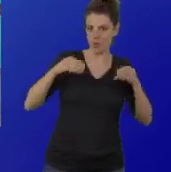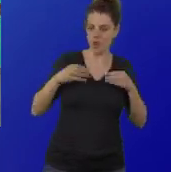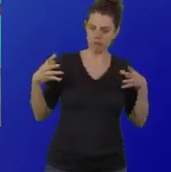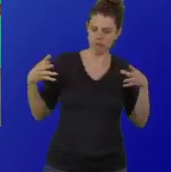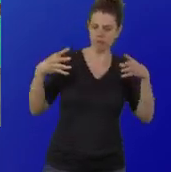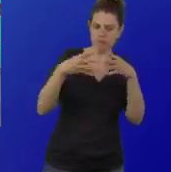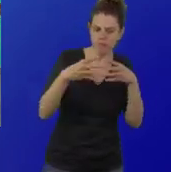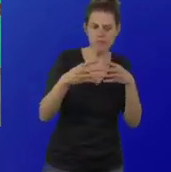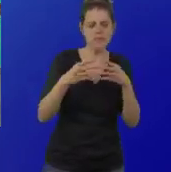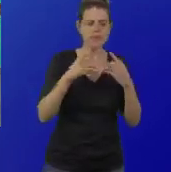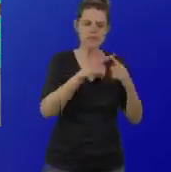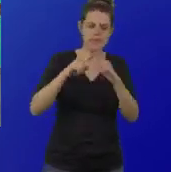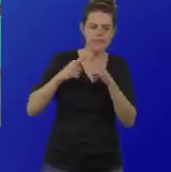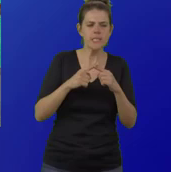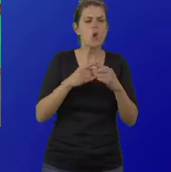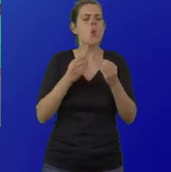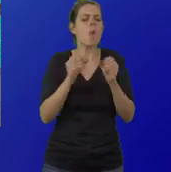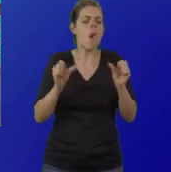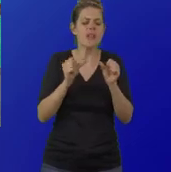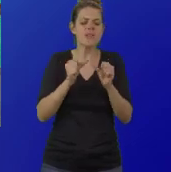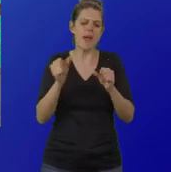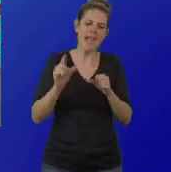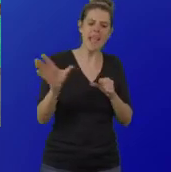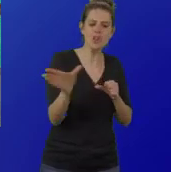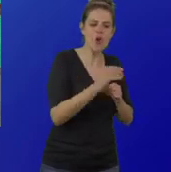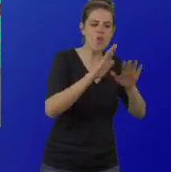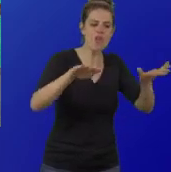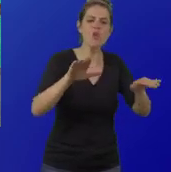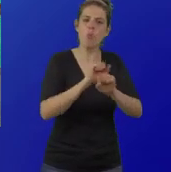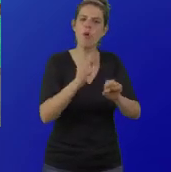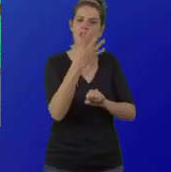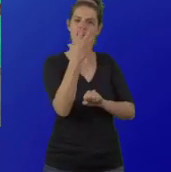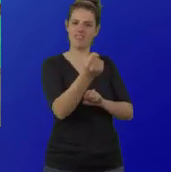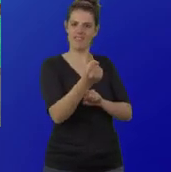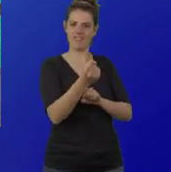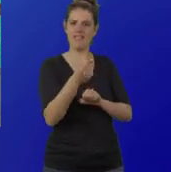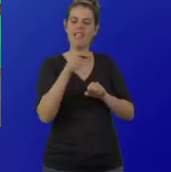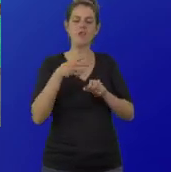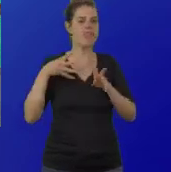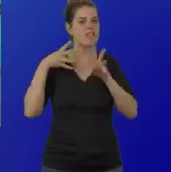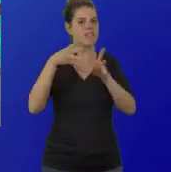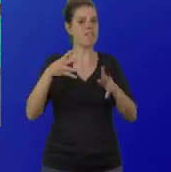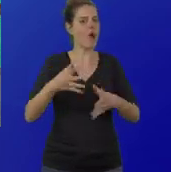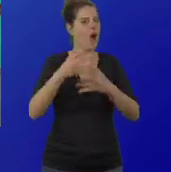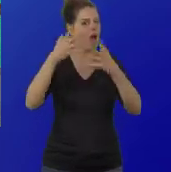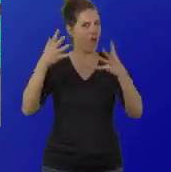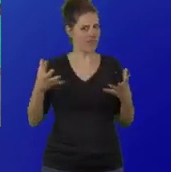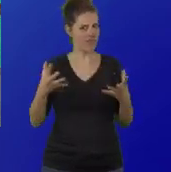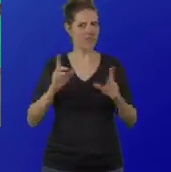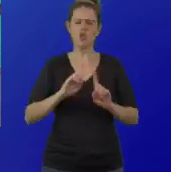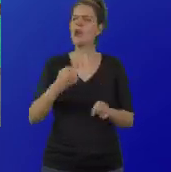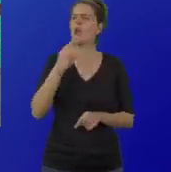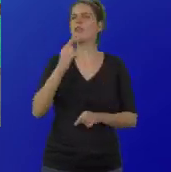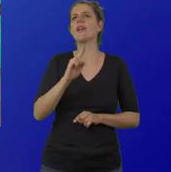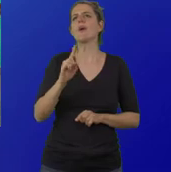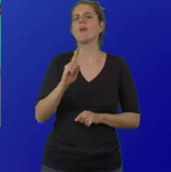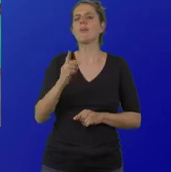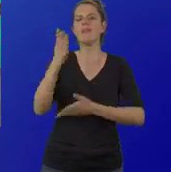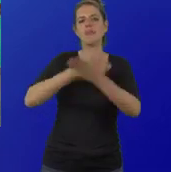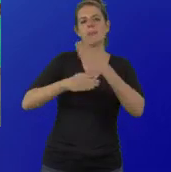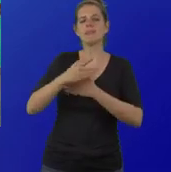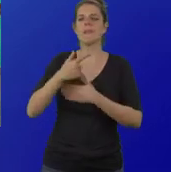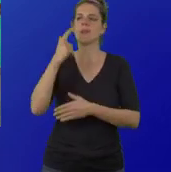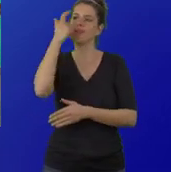dijimos, bueno, ¿cómo vamos a hacer para que todos nos puedan entender? Es un desafío enorme, grandísimo. Yo no estoy hablando ni de